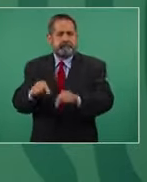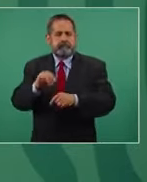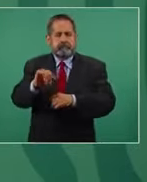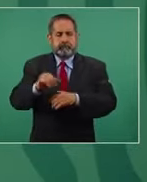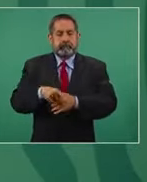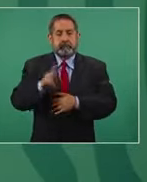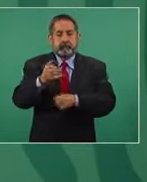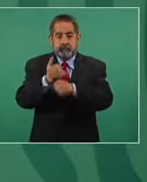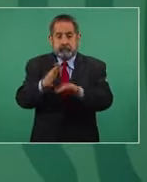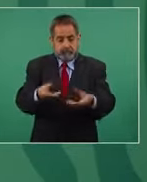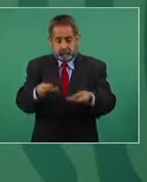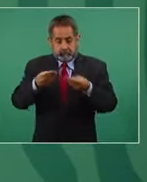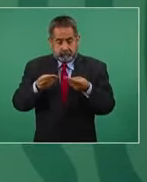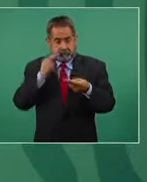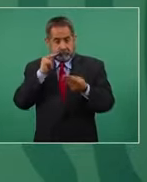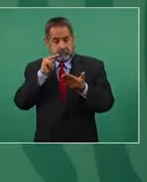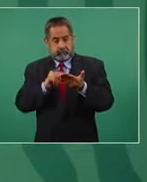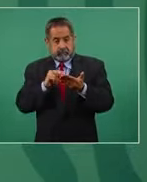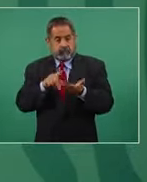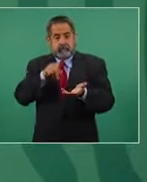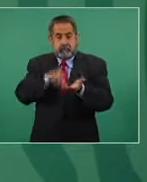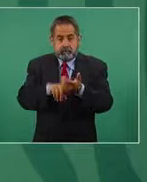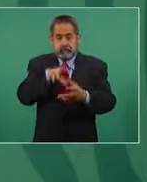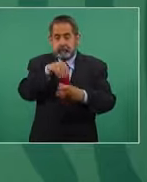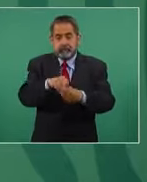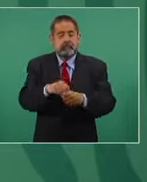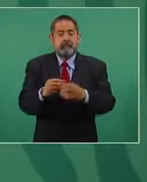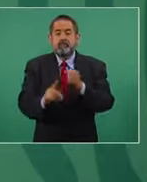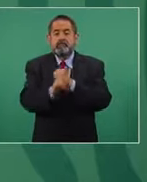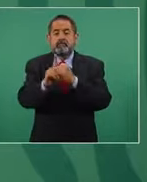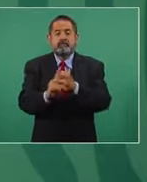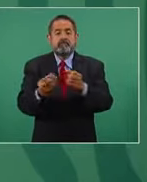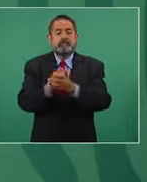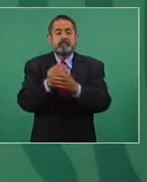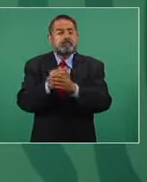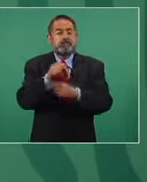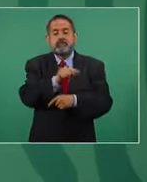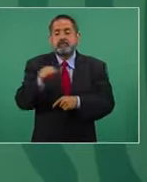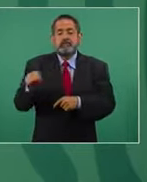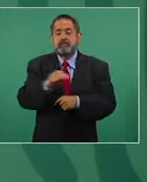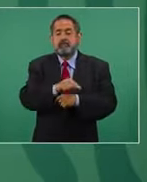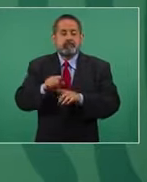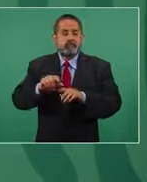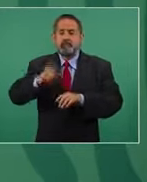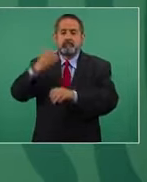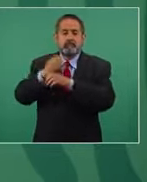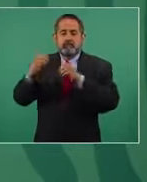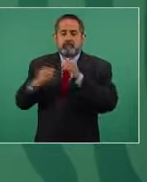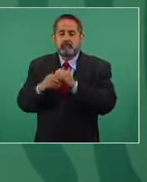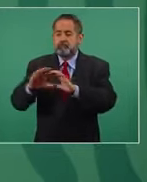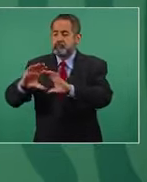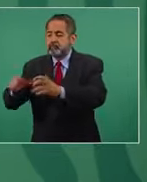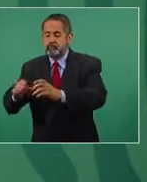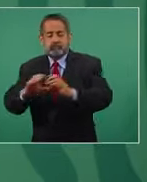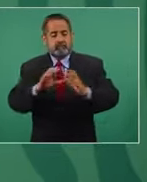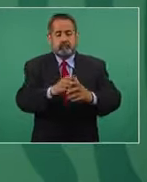Pero la información que tenemos es que son conflictos que vienen de lejos entre